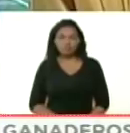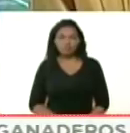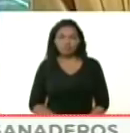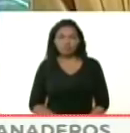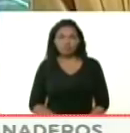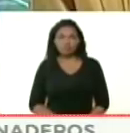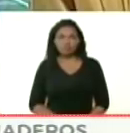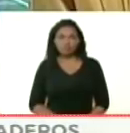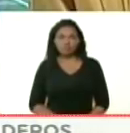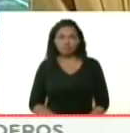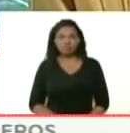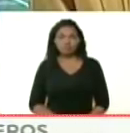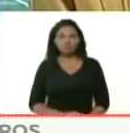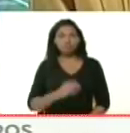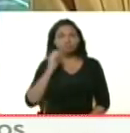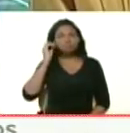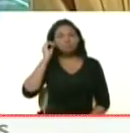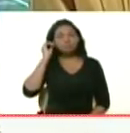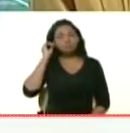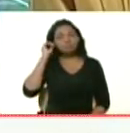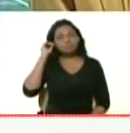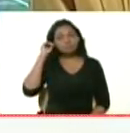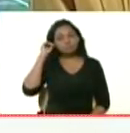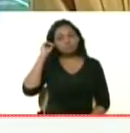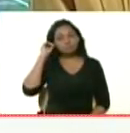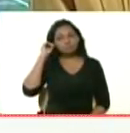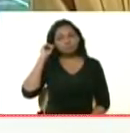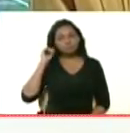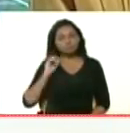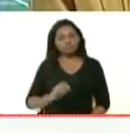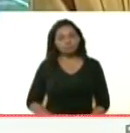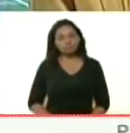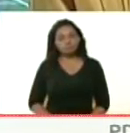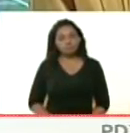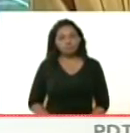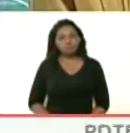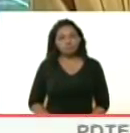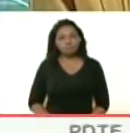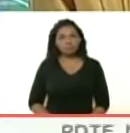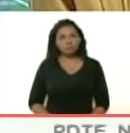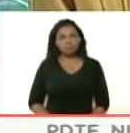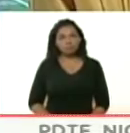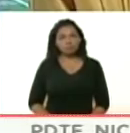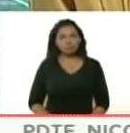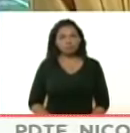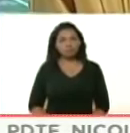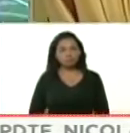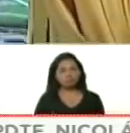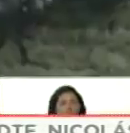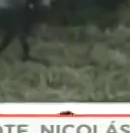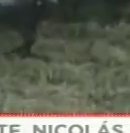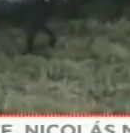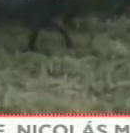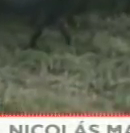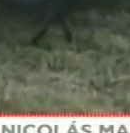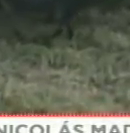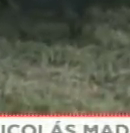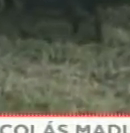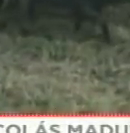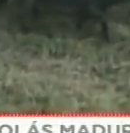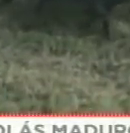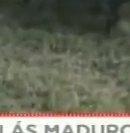Gloria. Vamos a ver qué encontró Freddy Bernal en la inspección de esta unidad ganadera. Adelante, compañero Freddy.